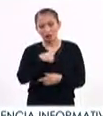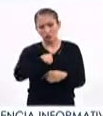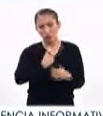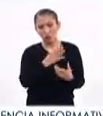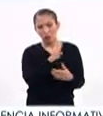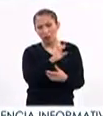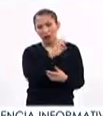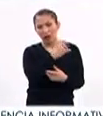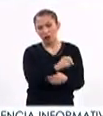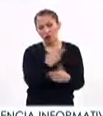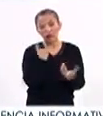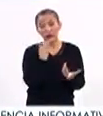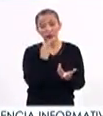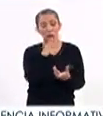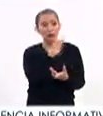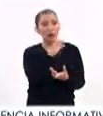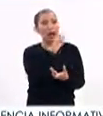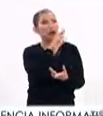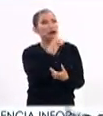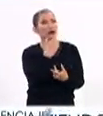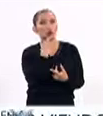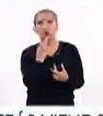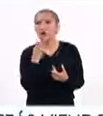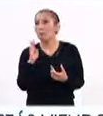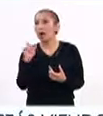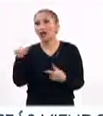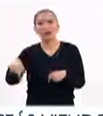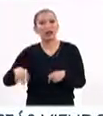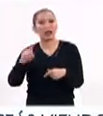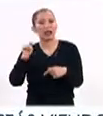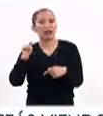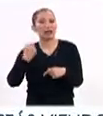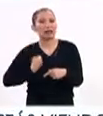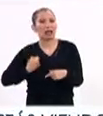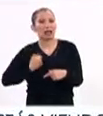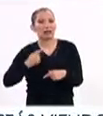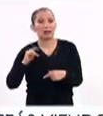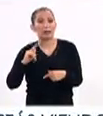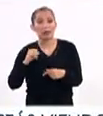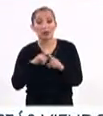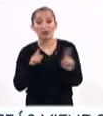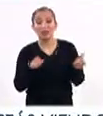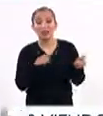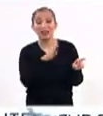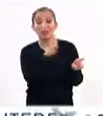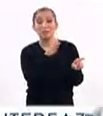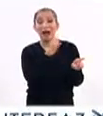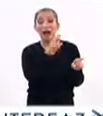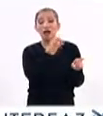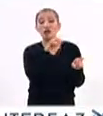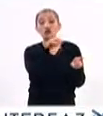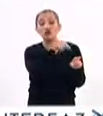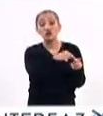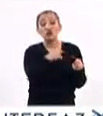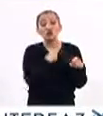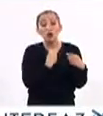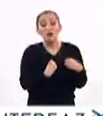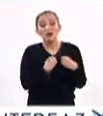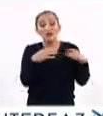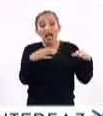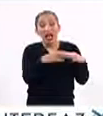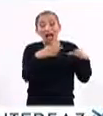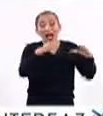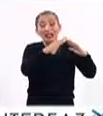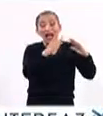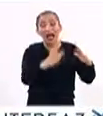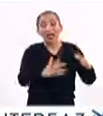Y cuando tú hablas de un barrio es como si yo dijera soy del barrio de aquí de Tepito, pero la diferencia, y lo dice el propio Borges, dice es que yo vivía en una